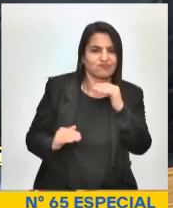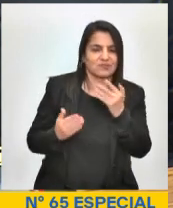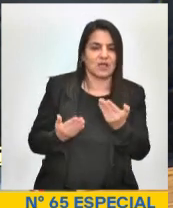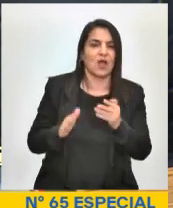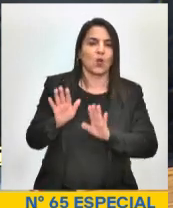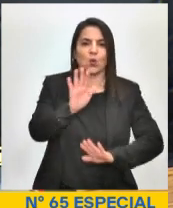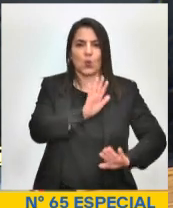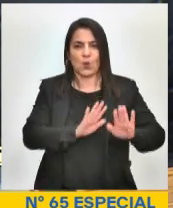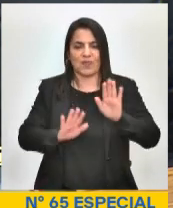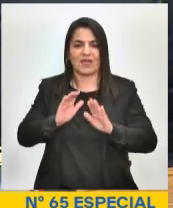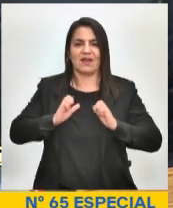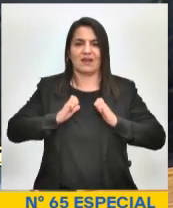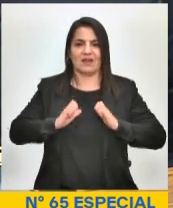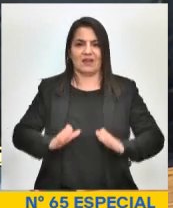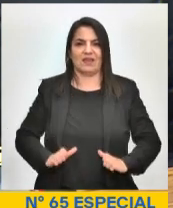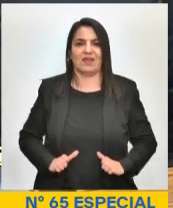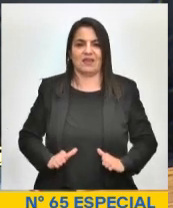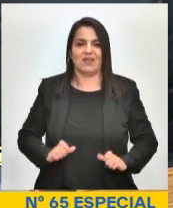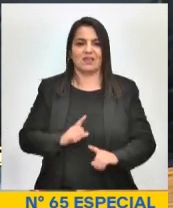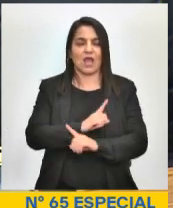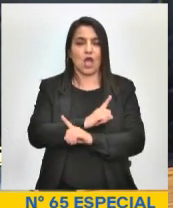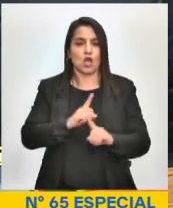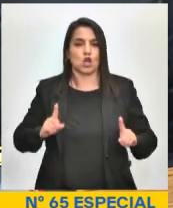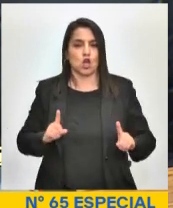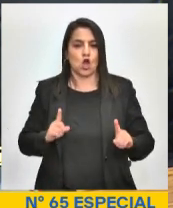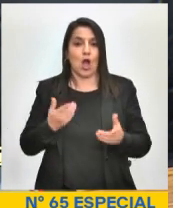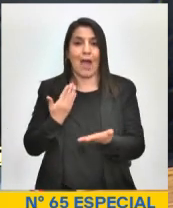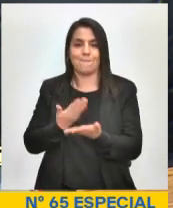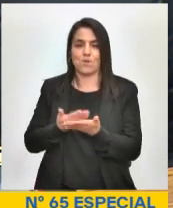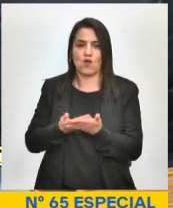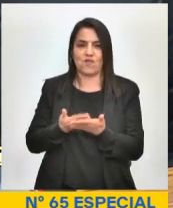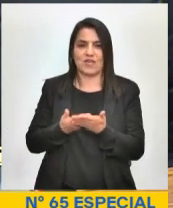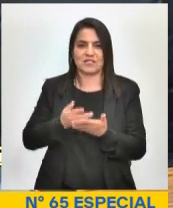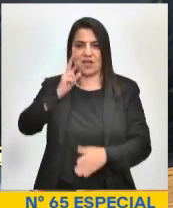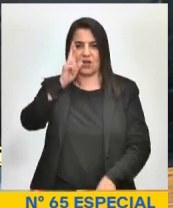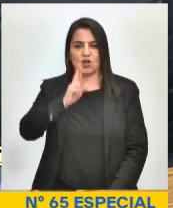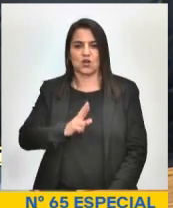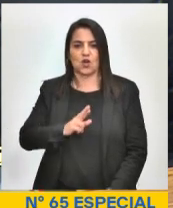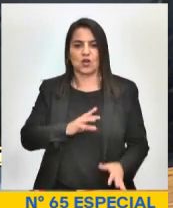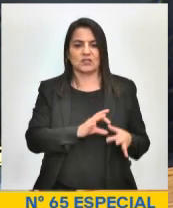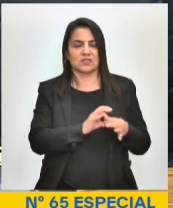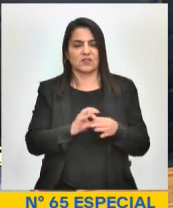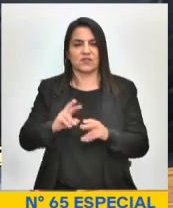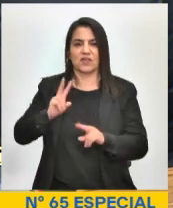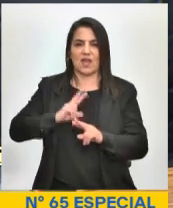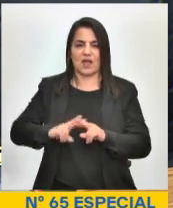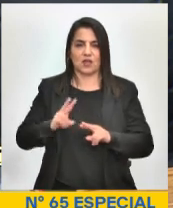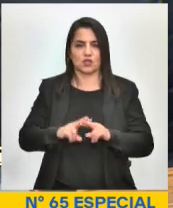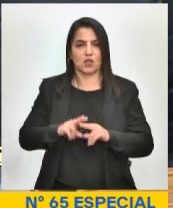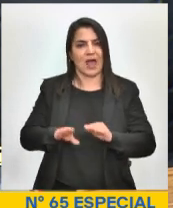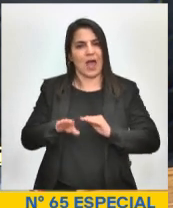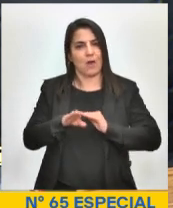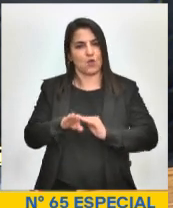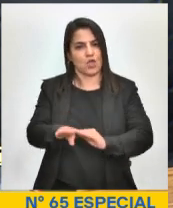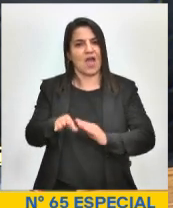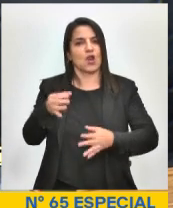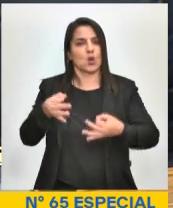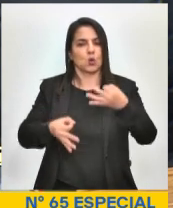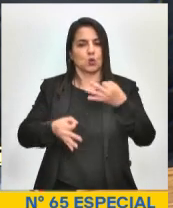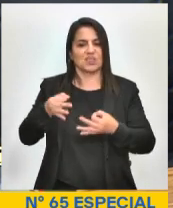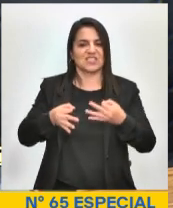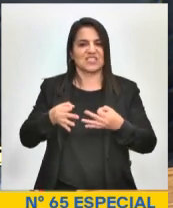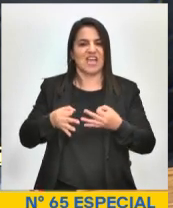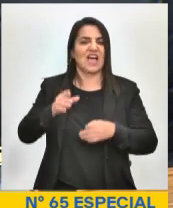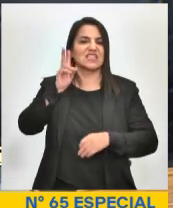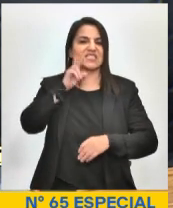estándares éticos, de no usar el cargo para privilegiar a los propios. Se trata, en efecto, de actuar para y por la justicia sin hacer